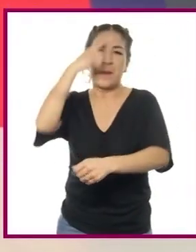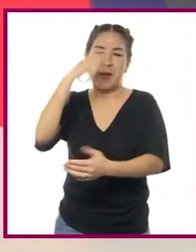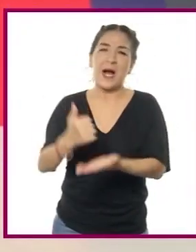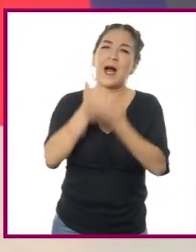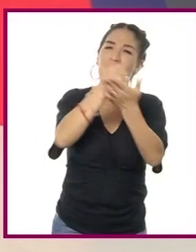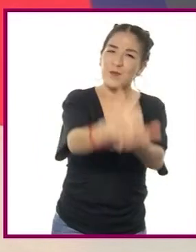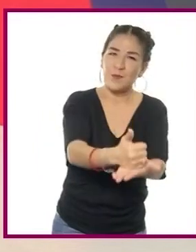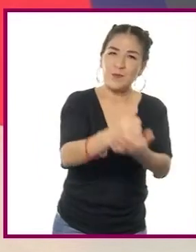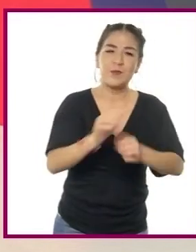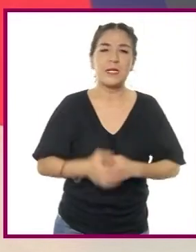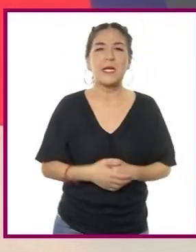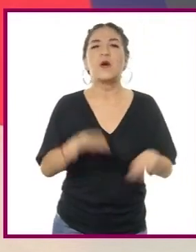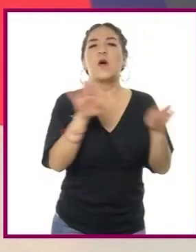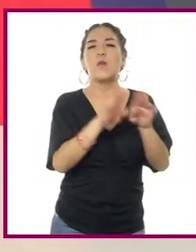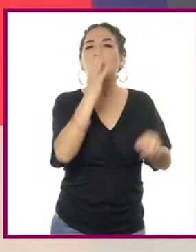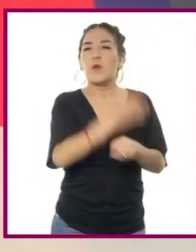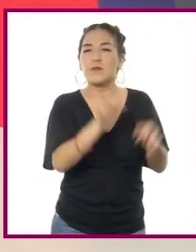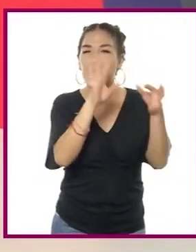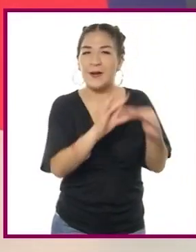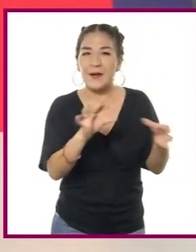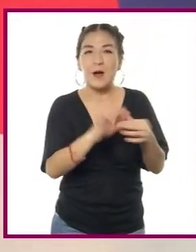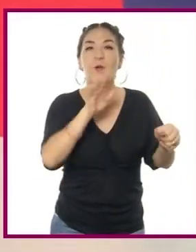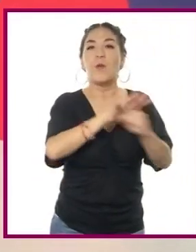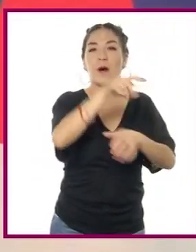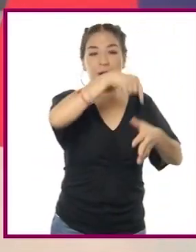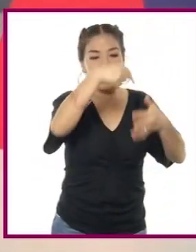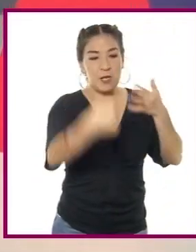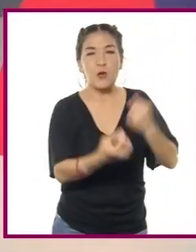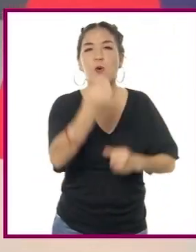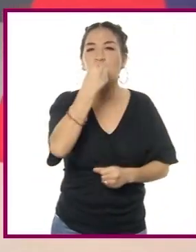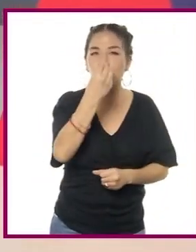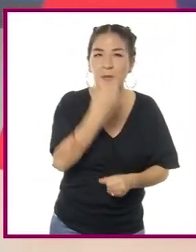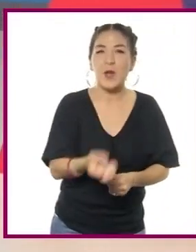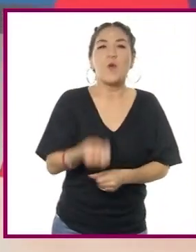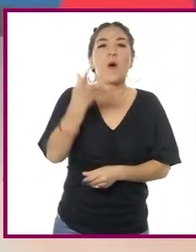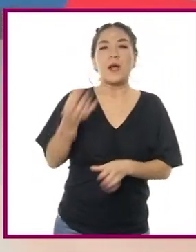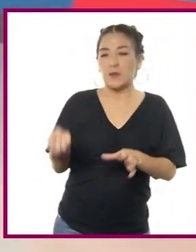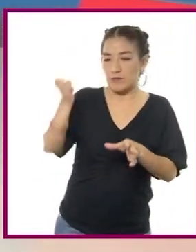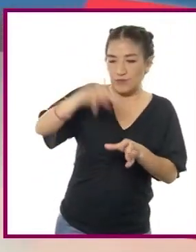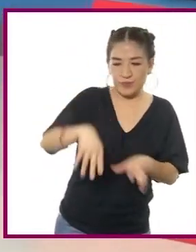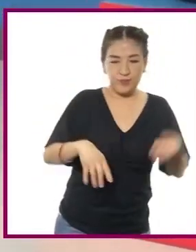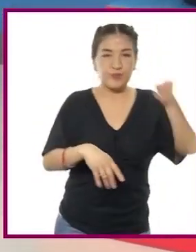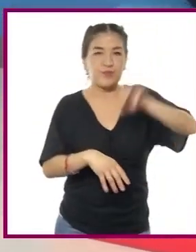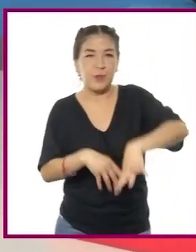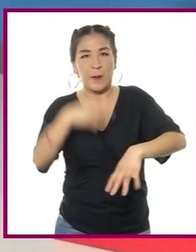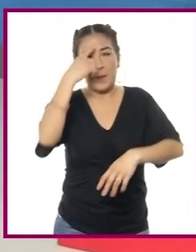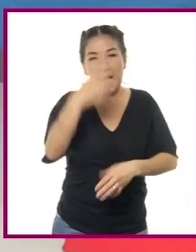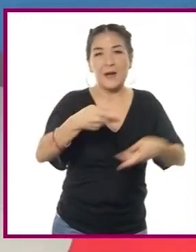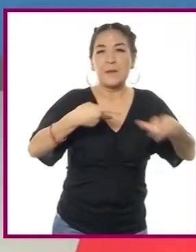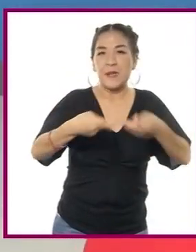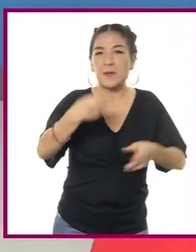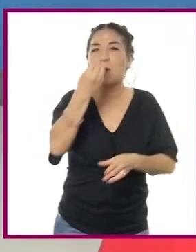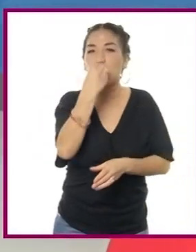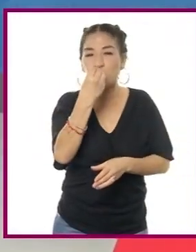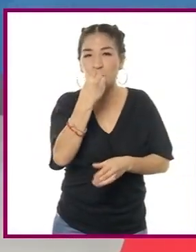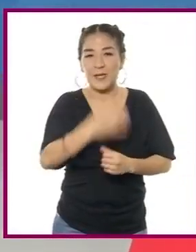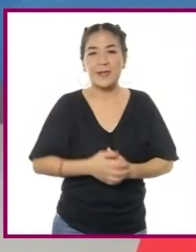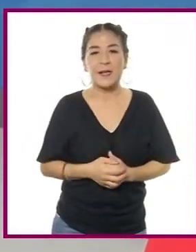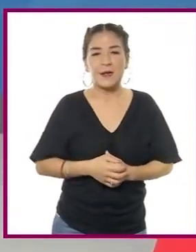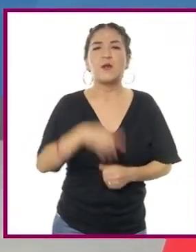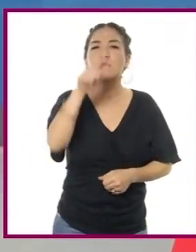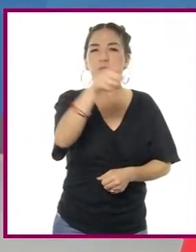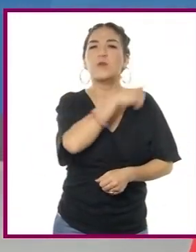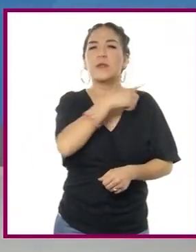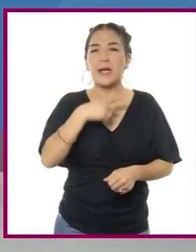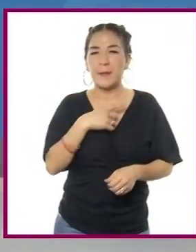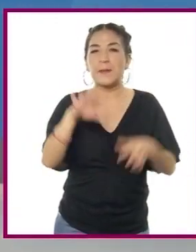de describir los ingredientes, las cantidades y el procedimiento para la elaboración de su platillo, incluyan